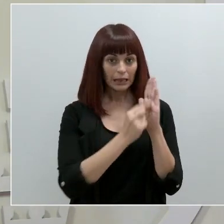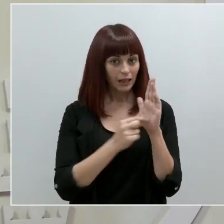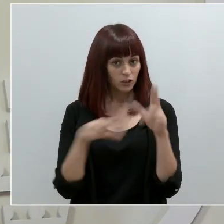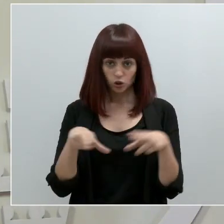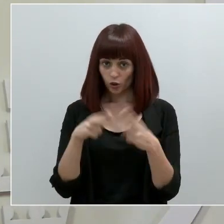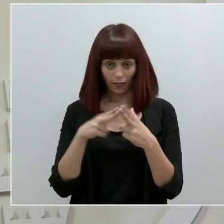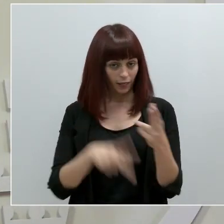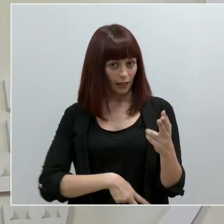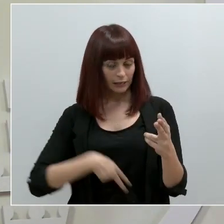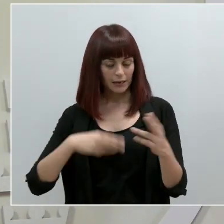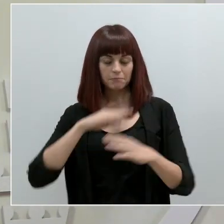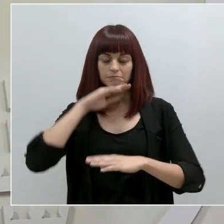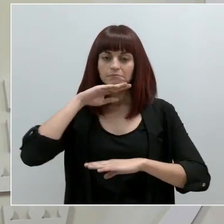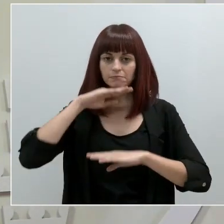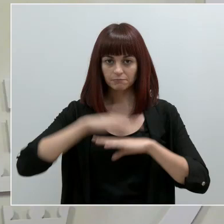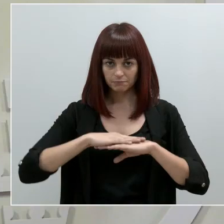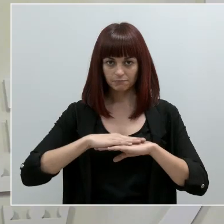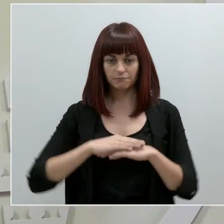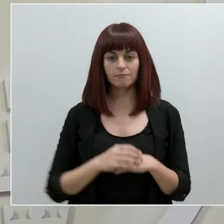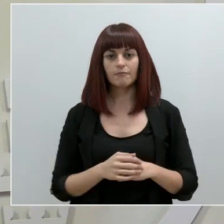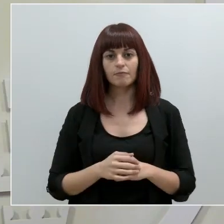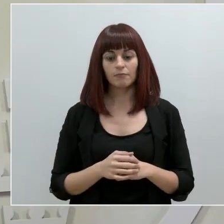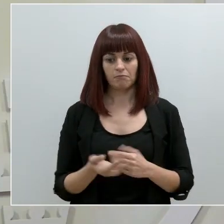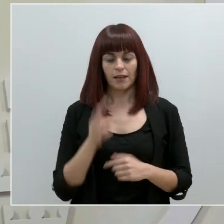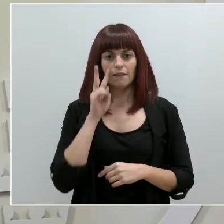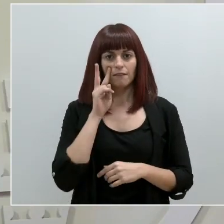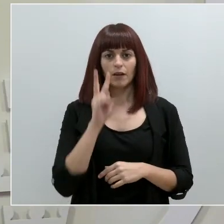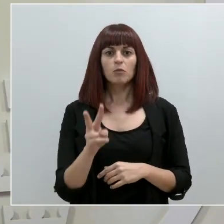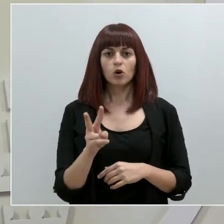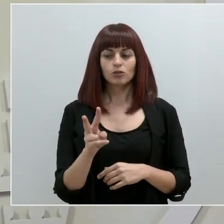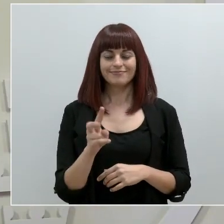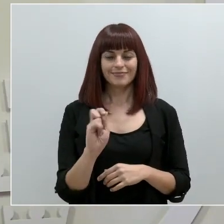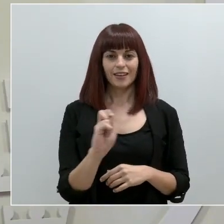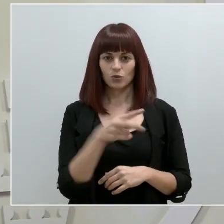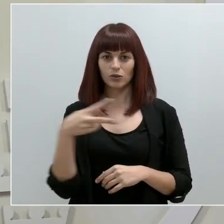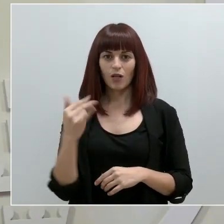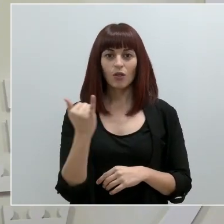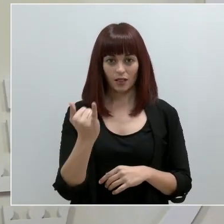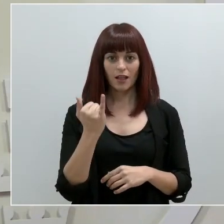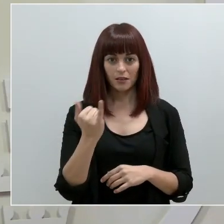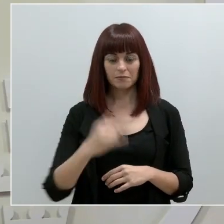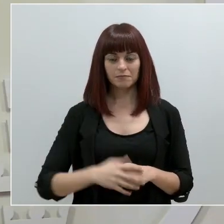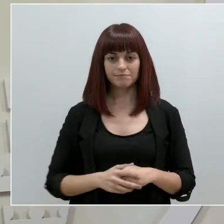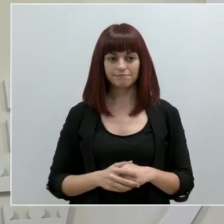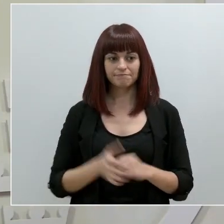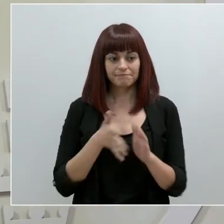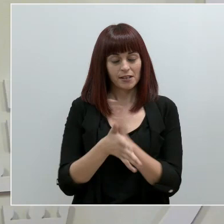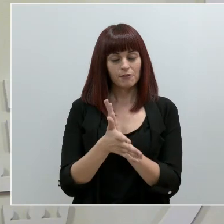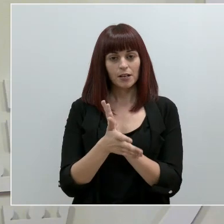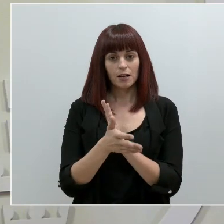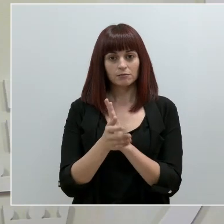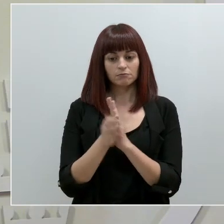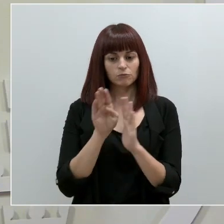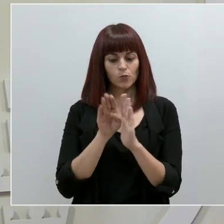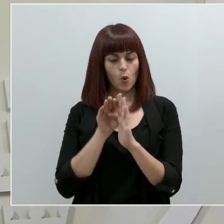general de las medidas acordadas y que una vez más vemos cómo están dando resultado, consiguiendo reducir de